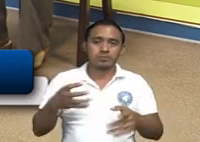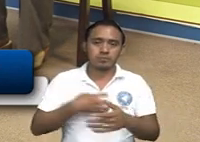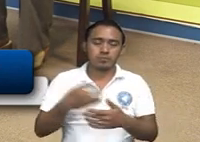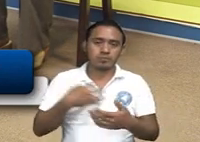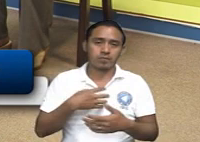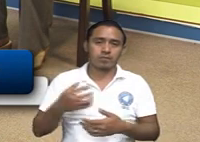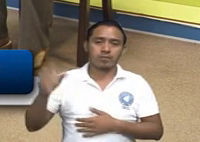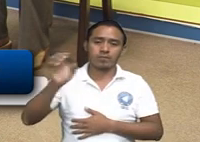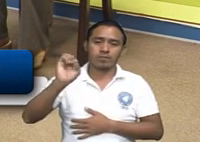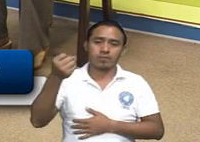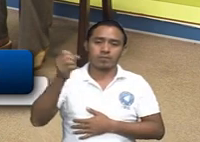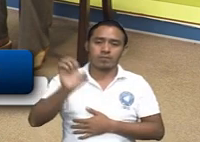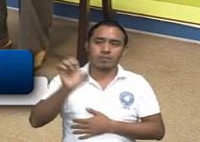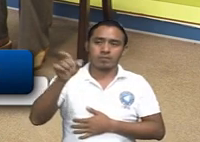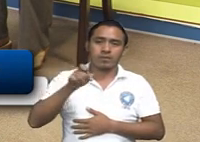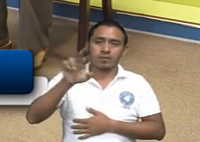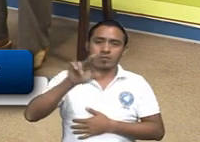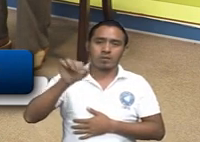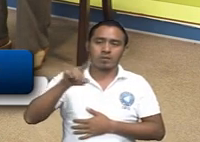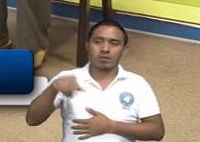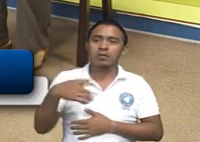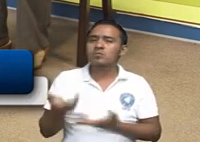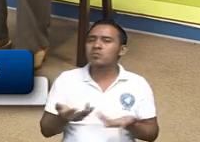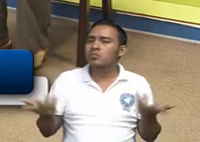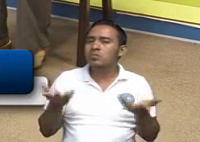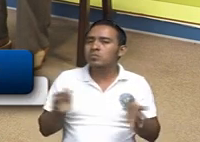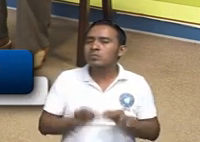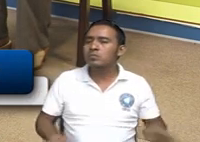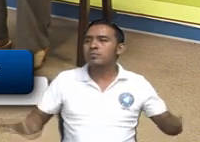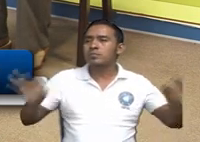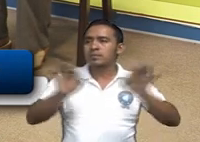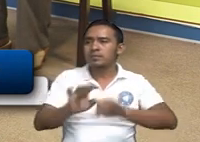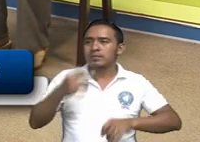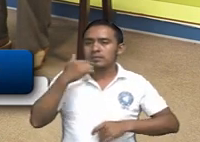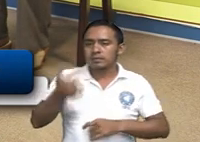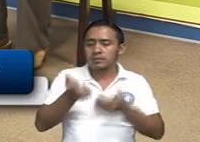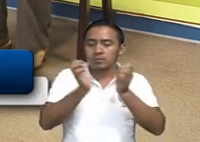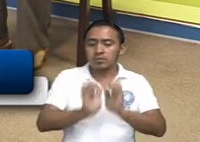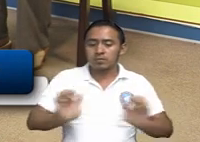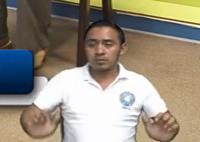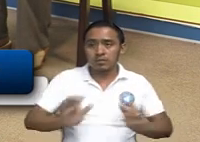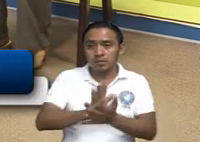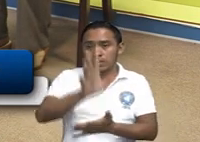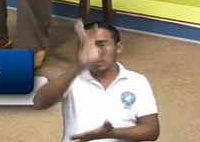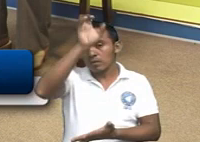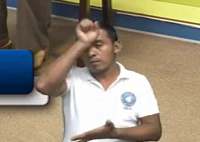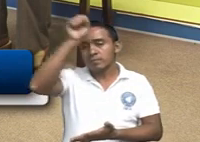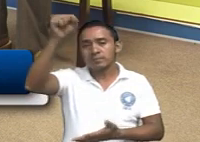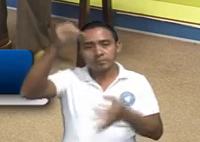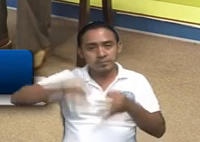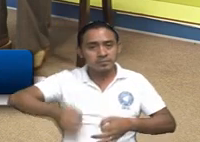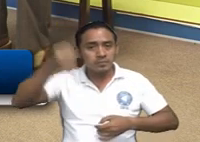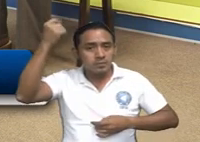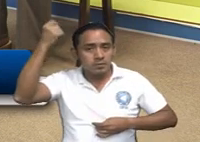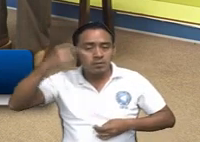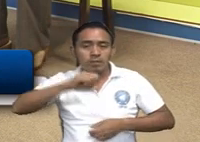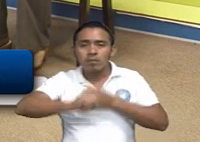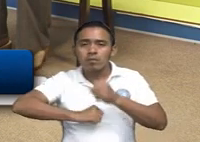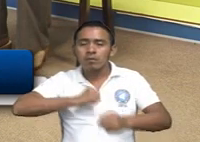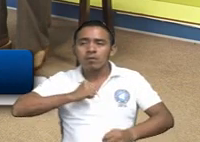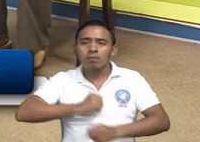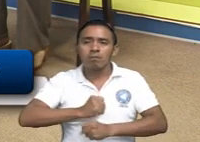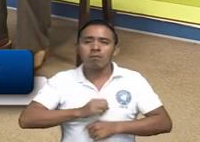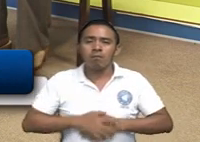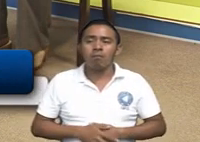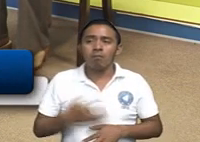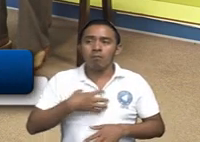sexualidad. Eso que usted está diciendo, ¿en qué edad es fundamental decírselo al niño y que el niño lo comprenda? ¿Qué edad pues es fundamental hablar